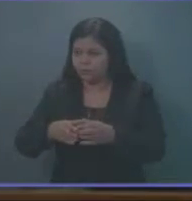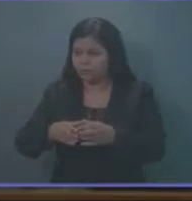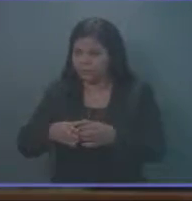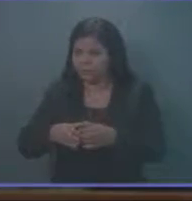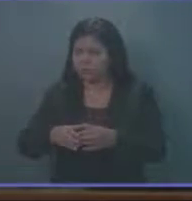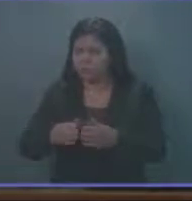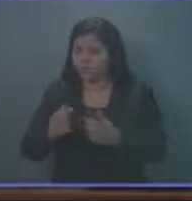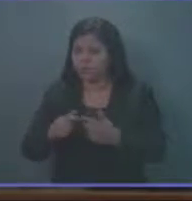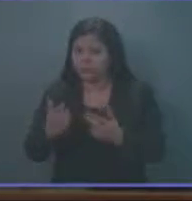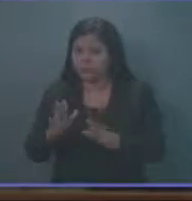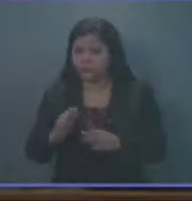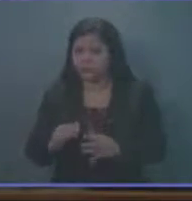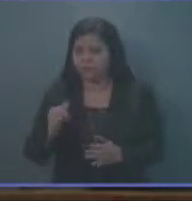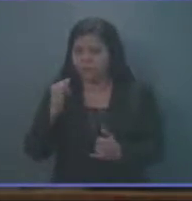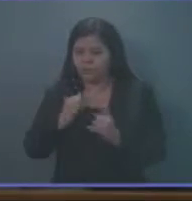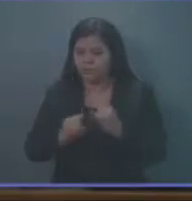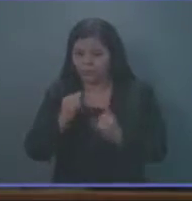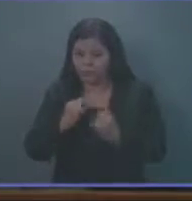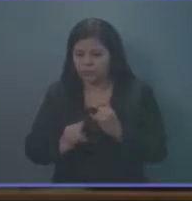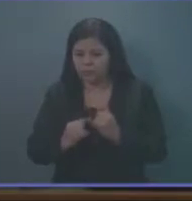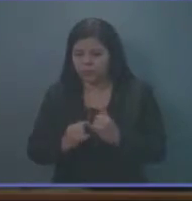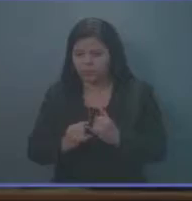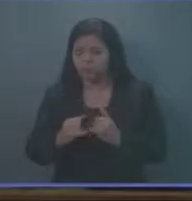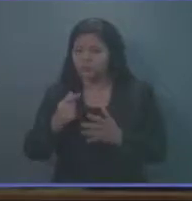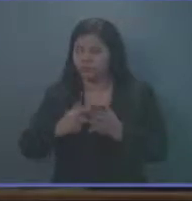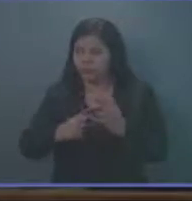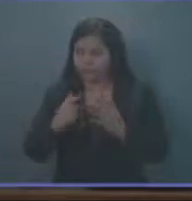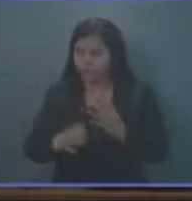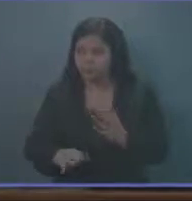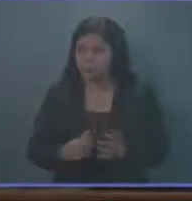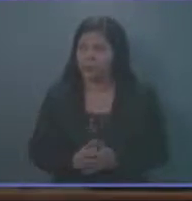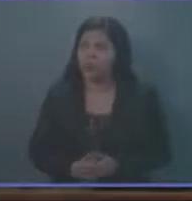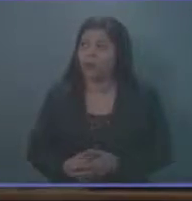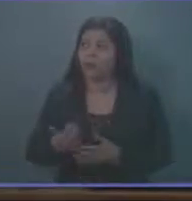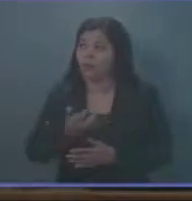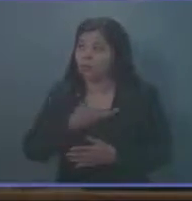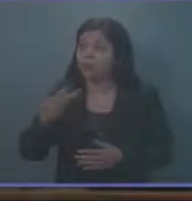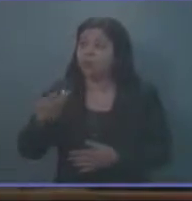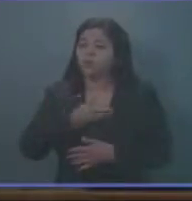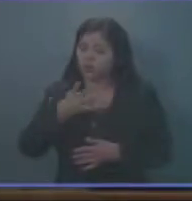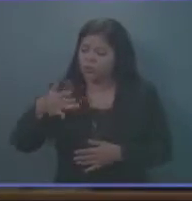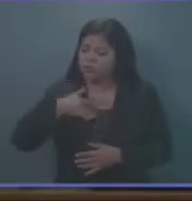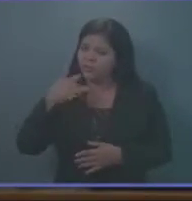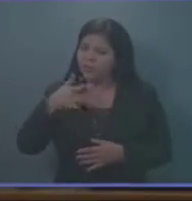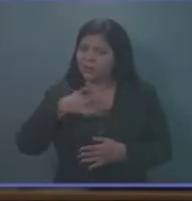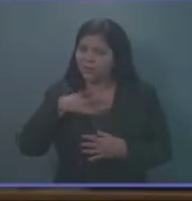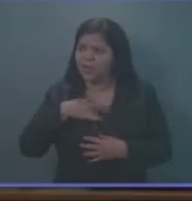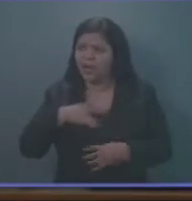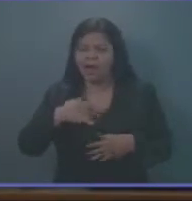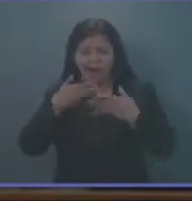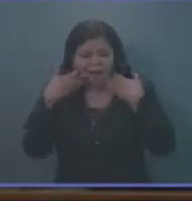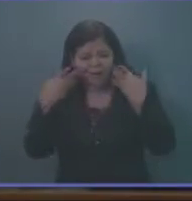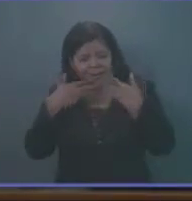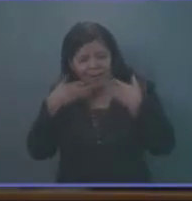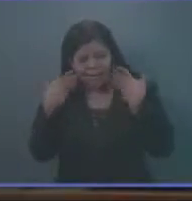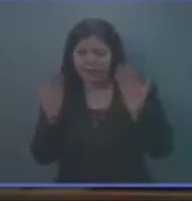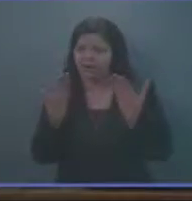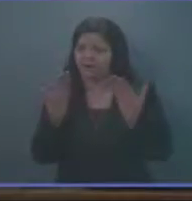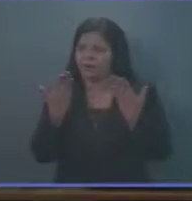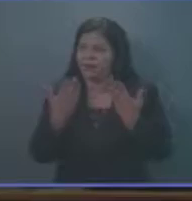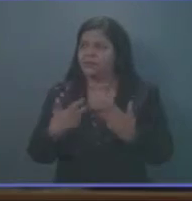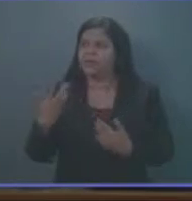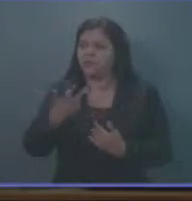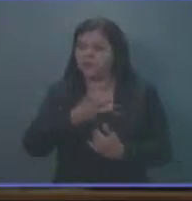Y que este es uno de los decretos de veras que nos da alegría poder apoyar, que nos da